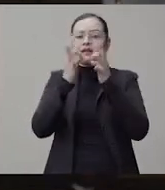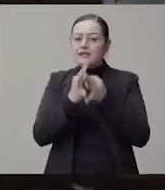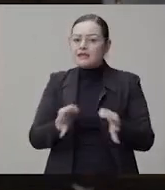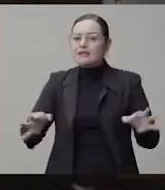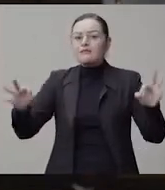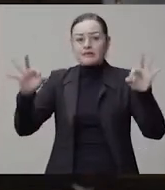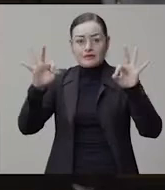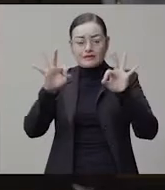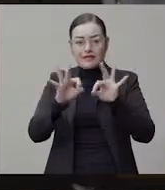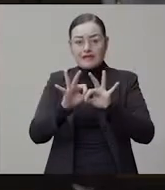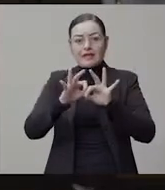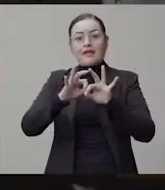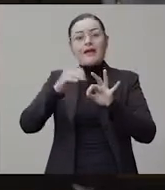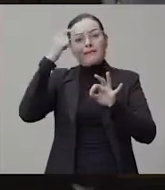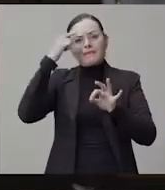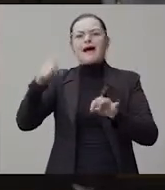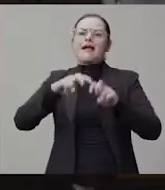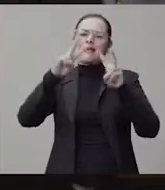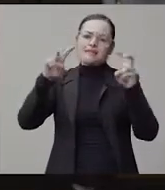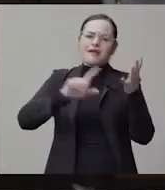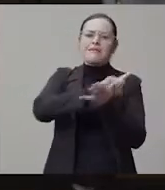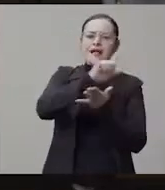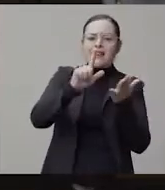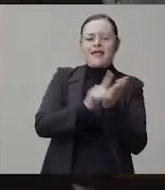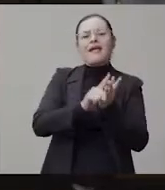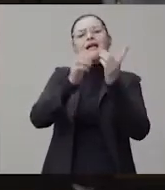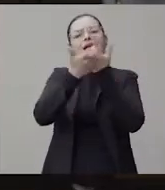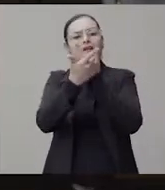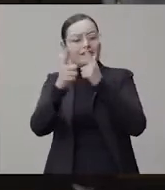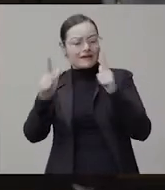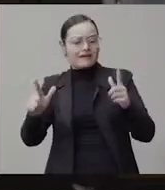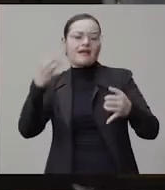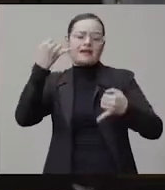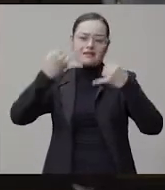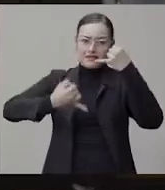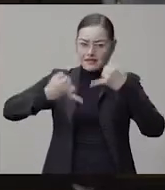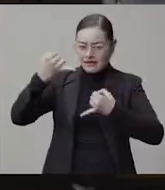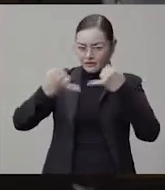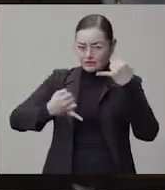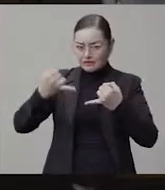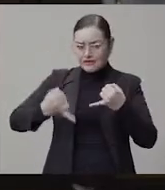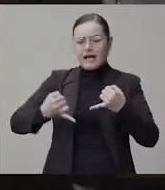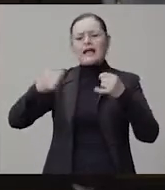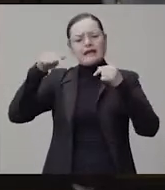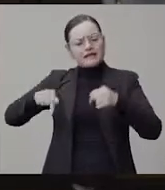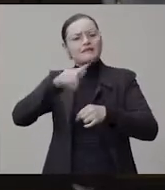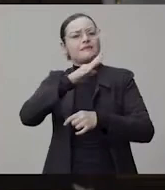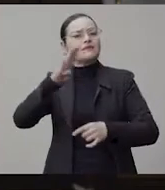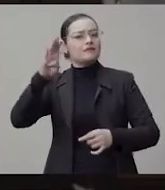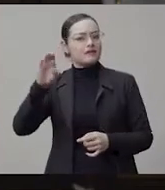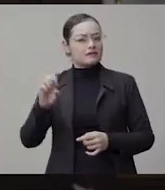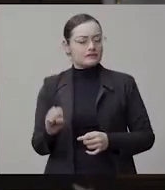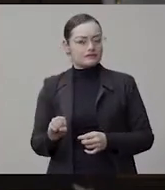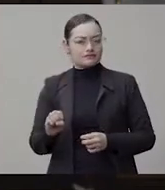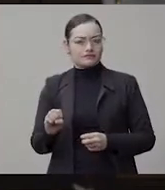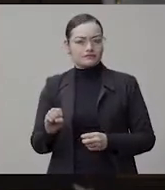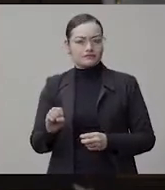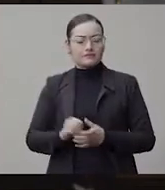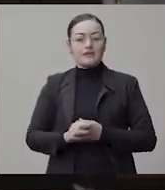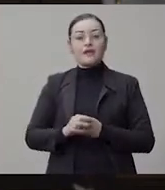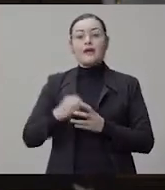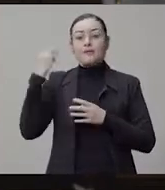importante para el imperio de la ley la democracia y la justicia y también la libertad en baja california sur